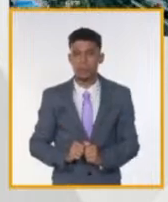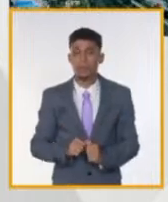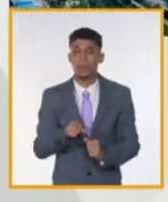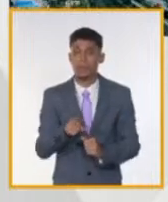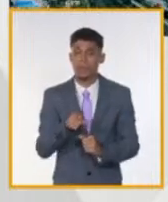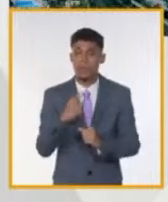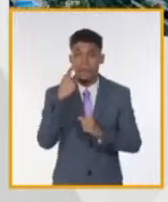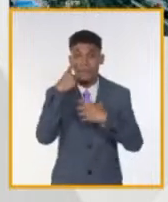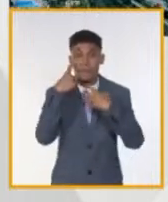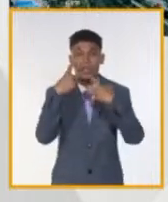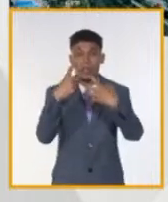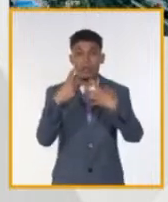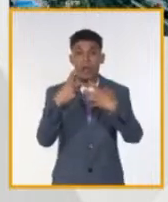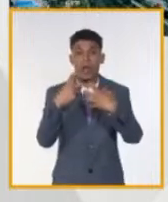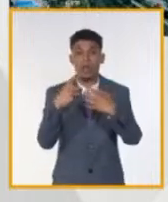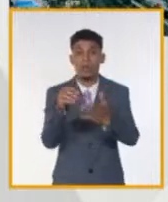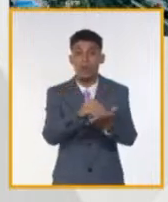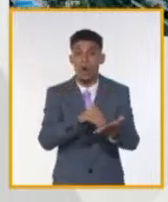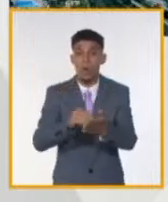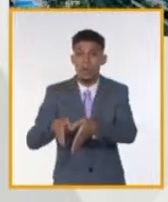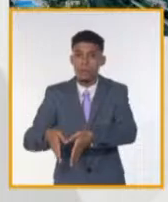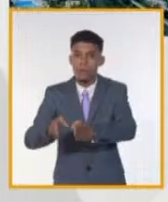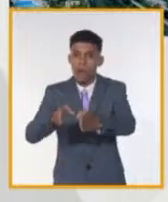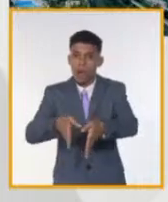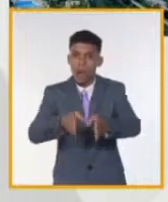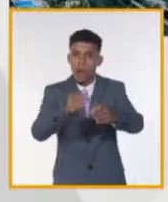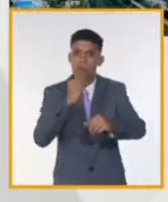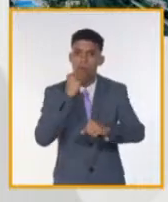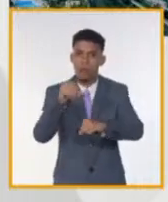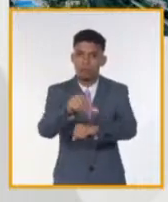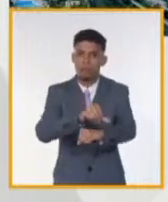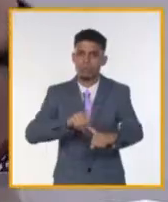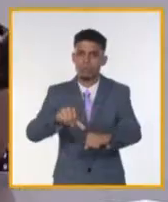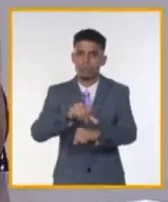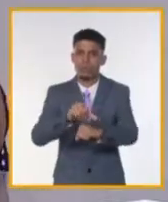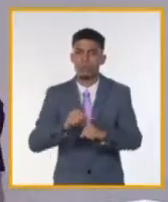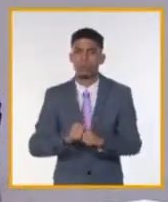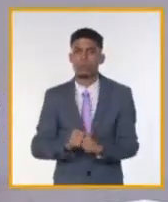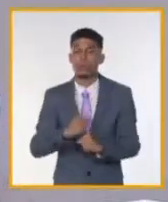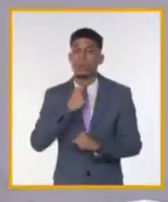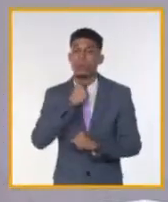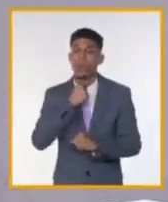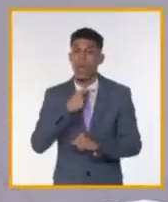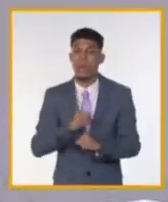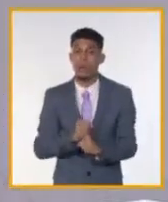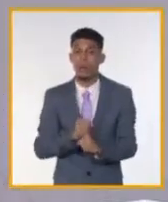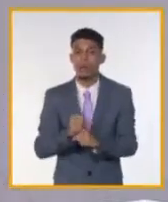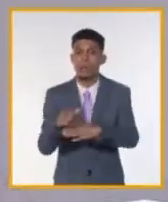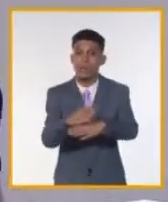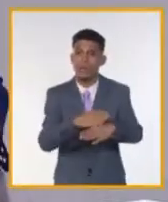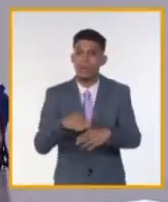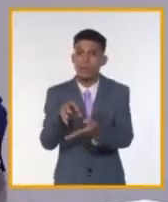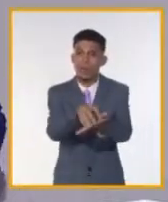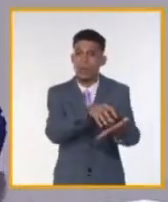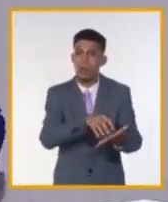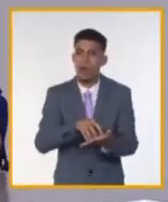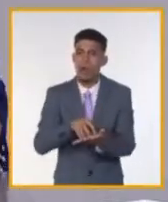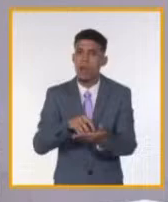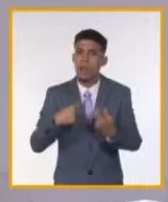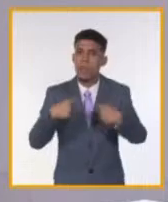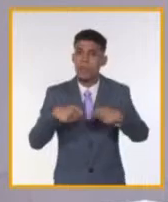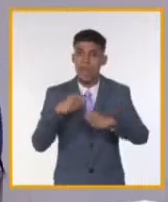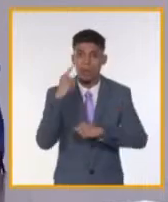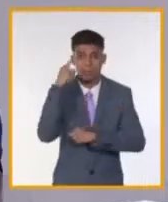Cada región, cuando usted va a hacer la aplicación de este producto, bueno, pues tiene que tener en cuenta las características del suelo y el tipo de